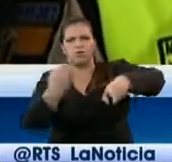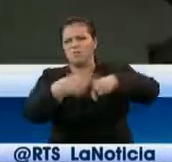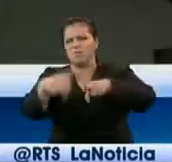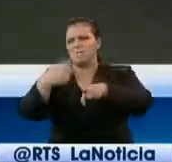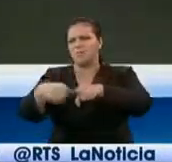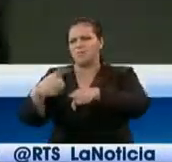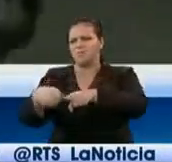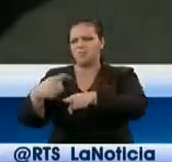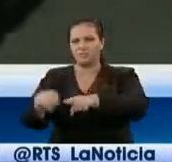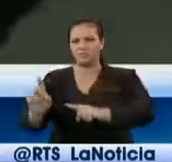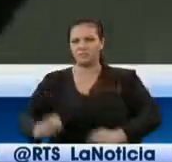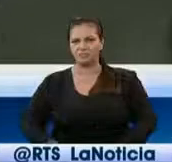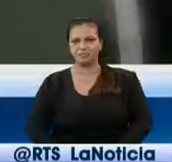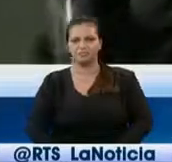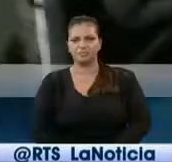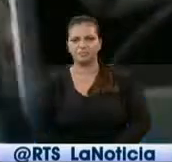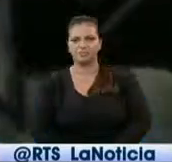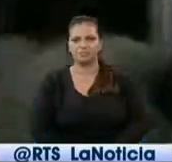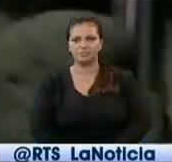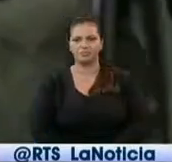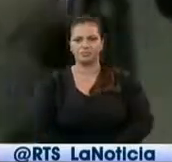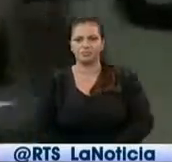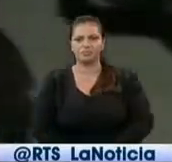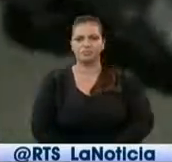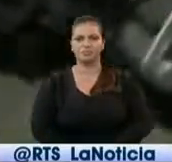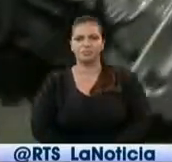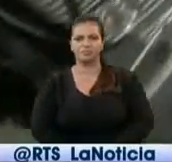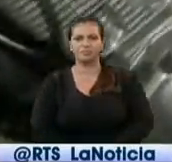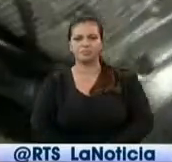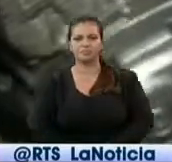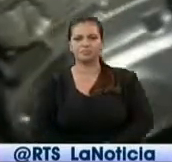vehículos. Informó Jorge Salazar.